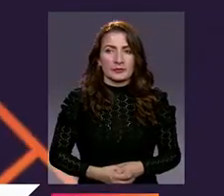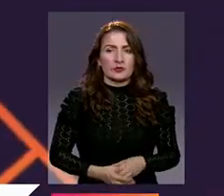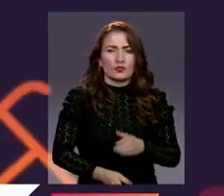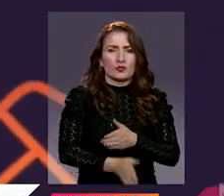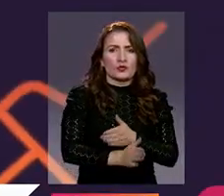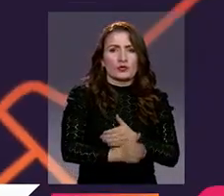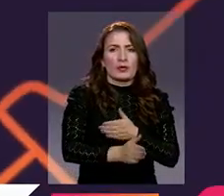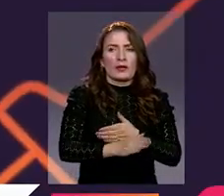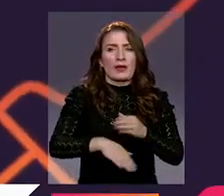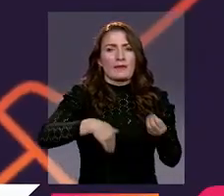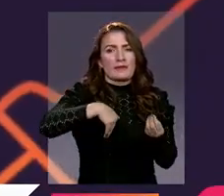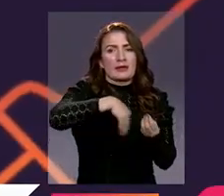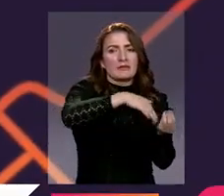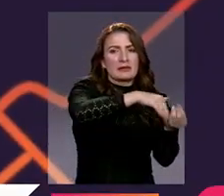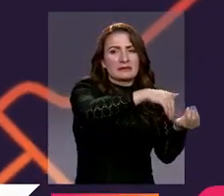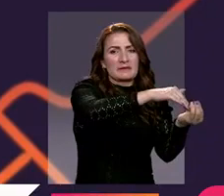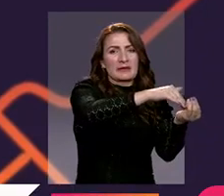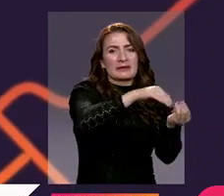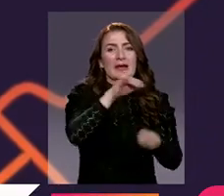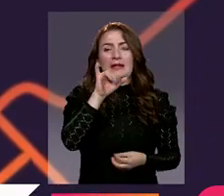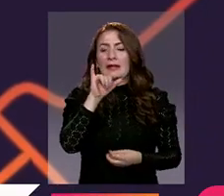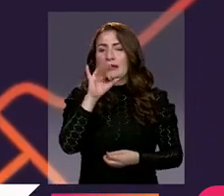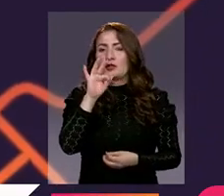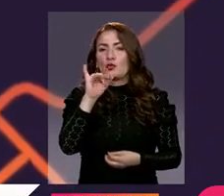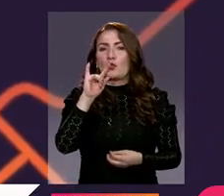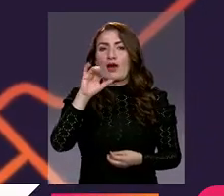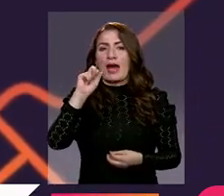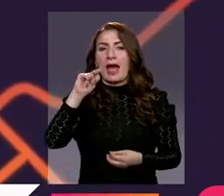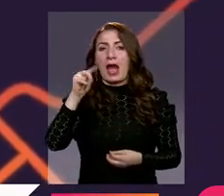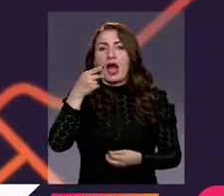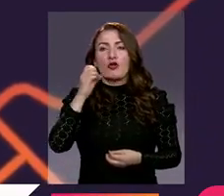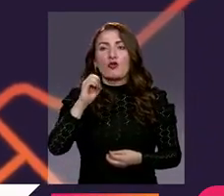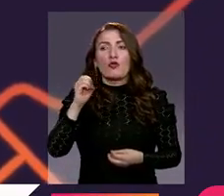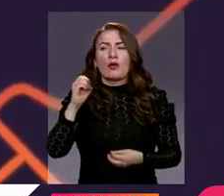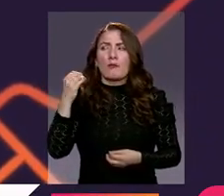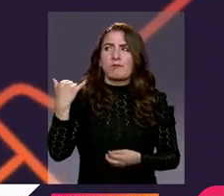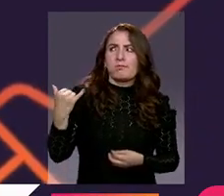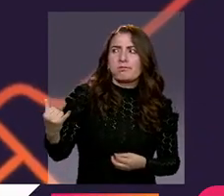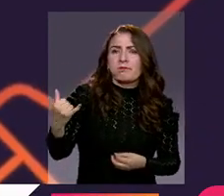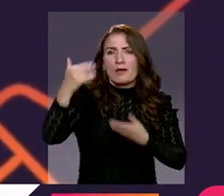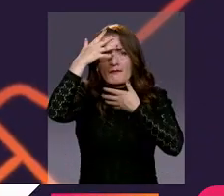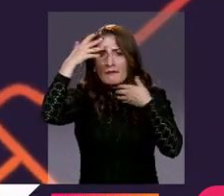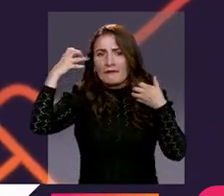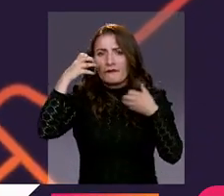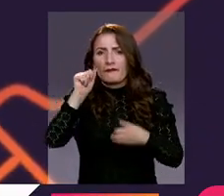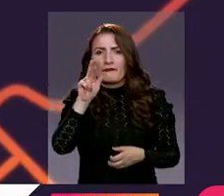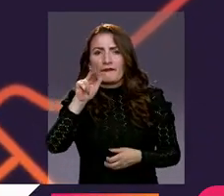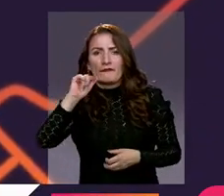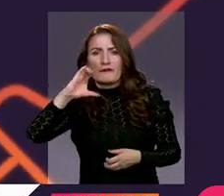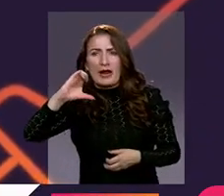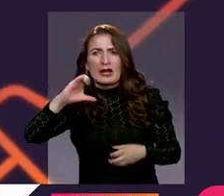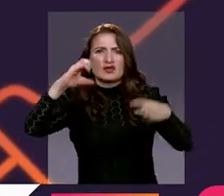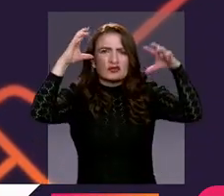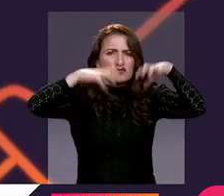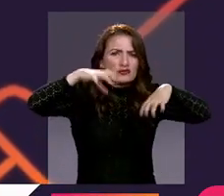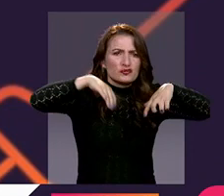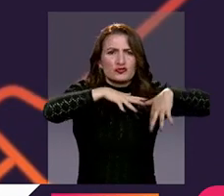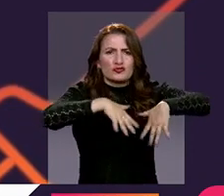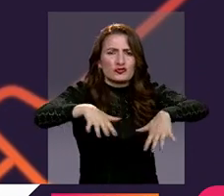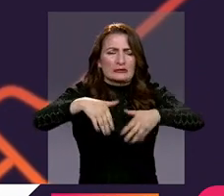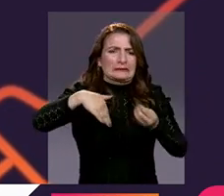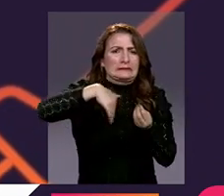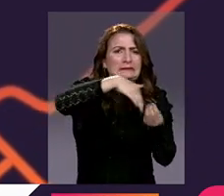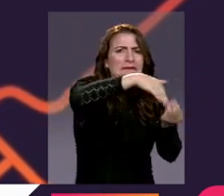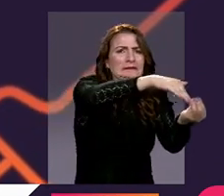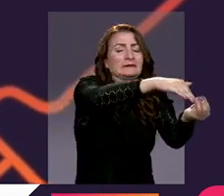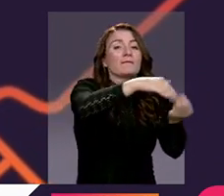Continúa el desplazamiento masivo en Ituango, producto de la presencia de disidencias de las FARC y las fuertes lluvias que se han presentado durante los